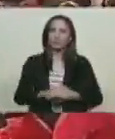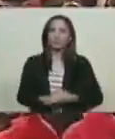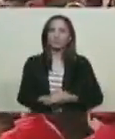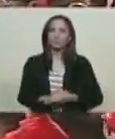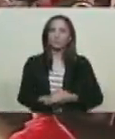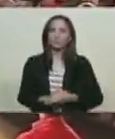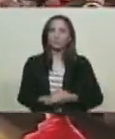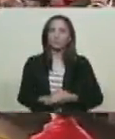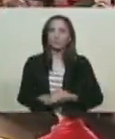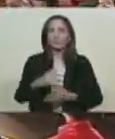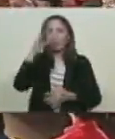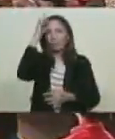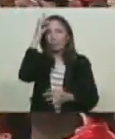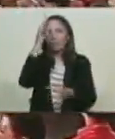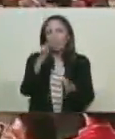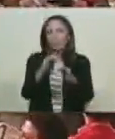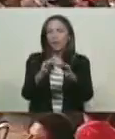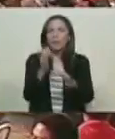Tengo fe.